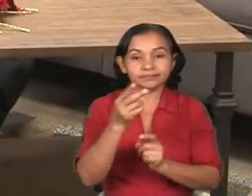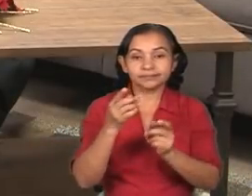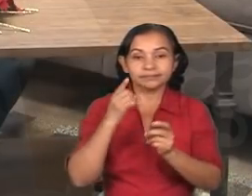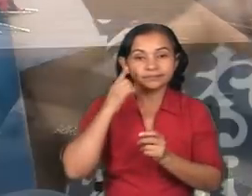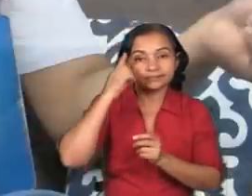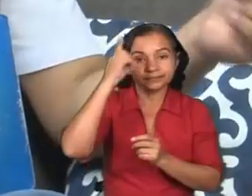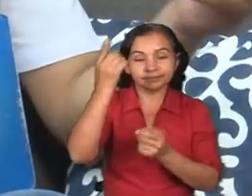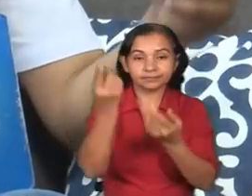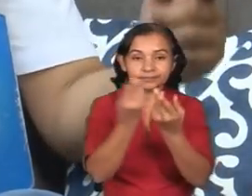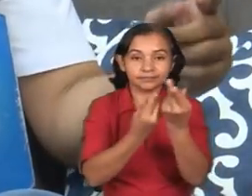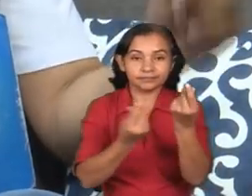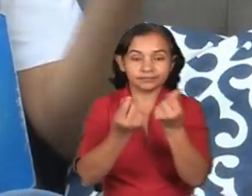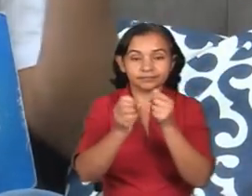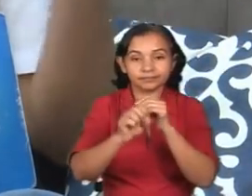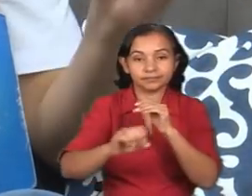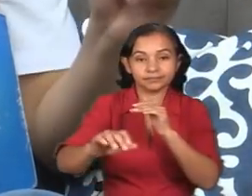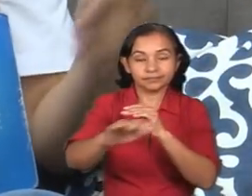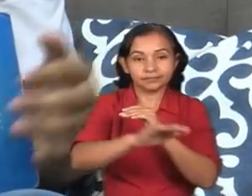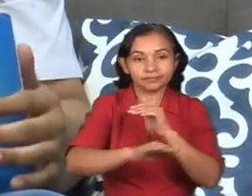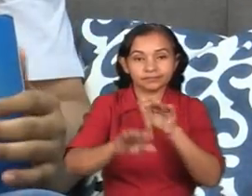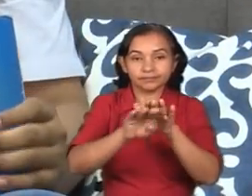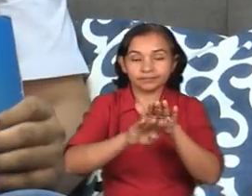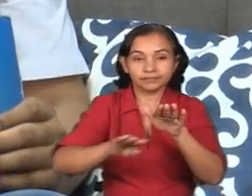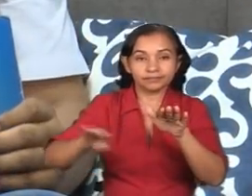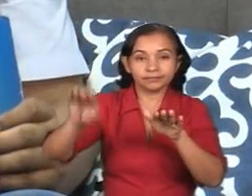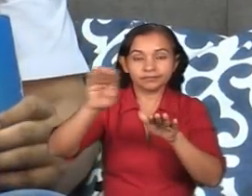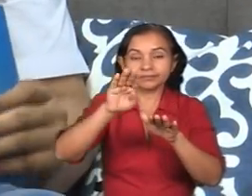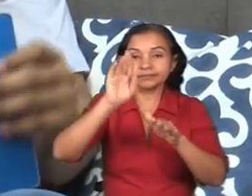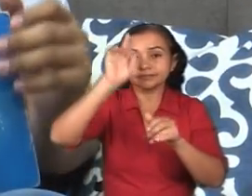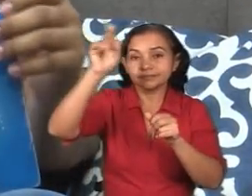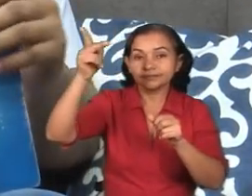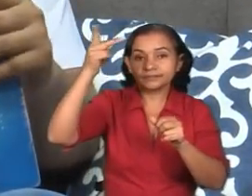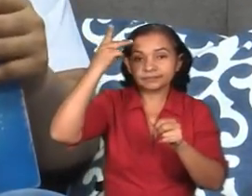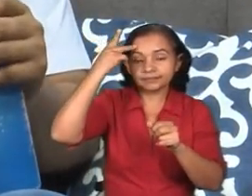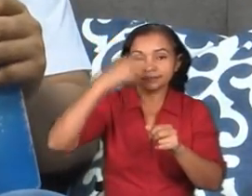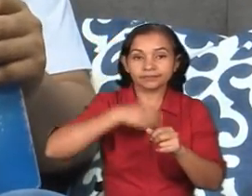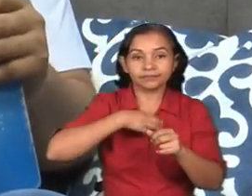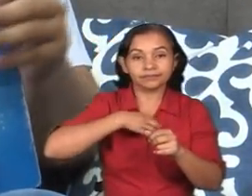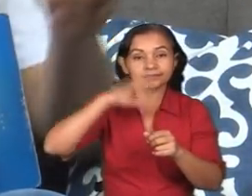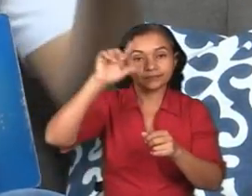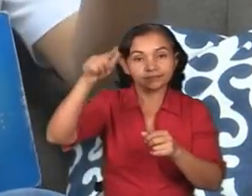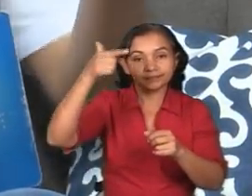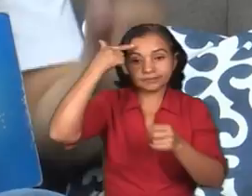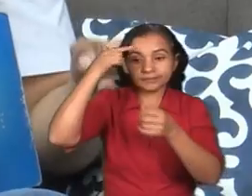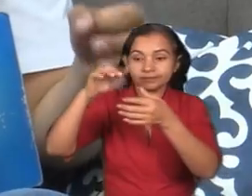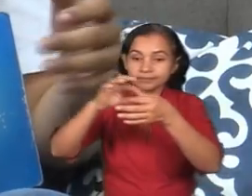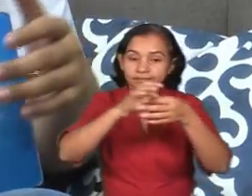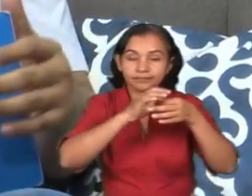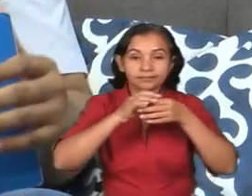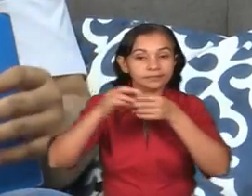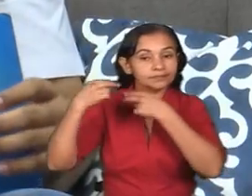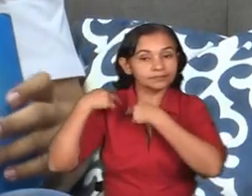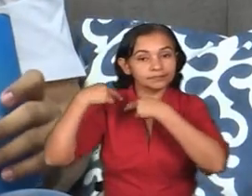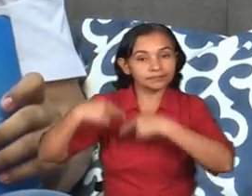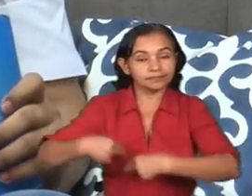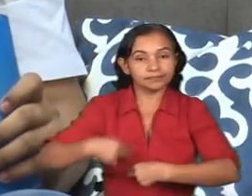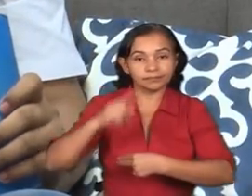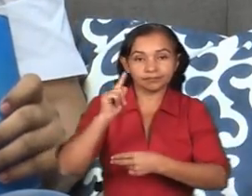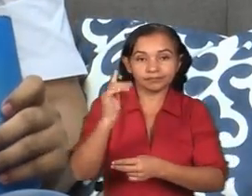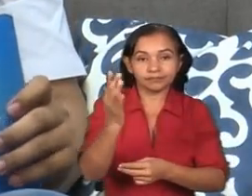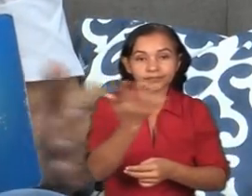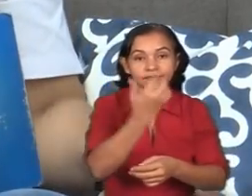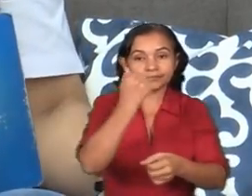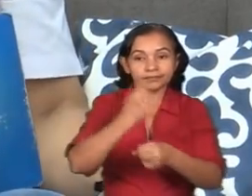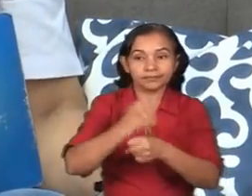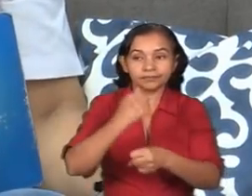desarrollo económico, social, pero sobre todo como parte de las políticas del Gobierno de Reconciliación y Unidad Nacional, el ser humano como eje de todas las acciones que se